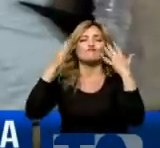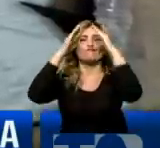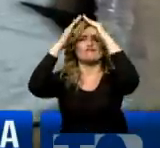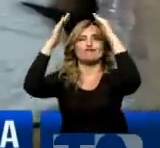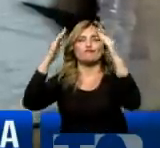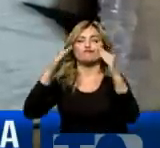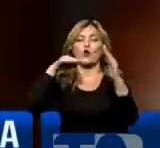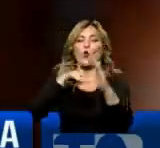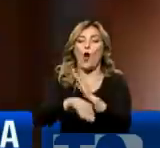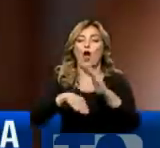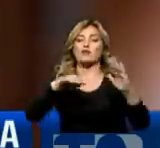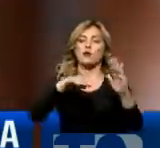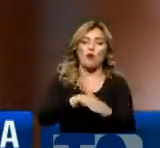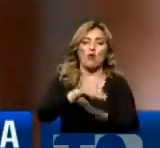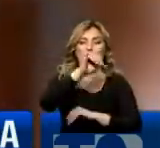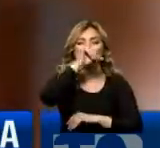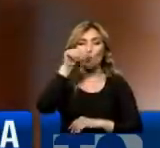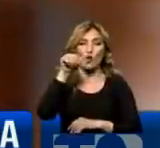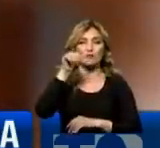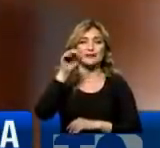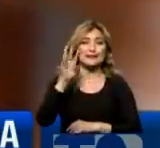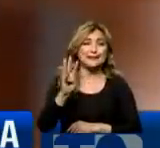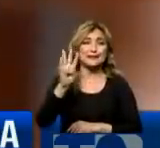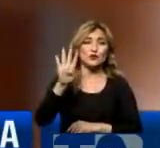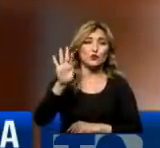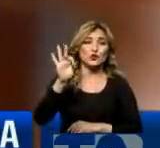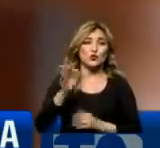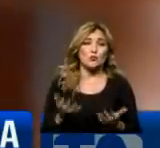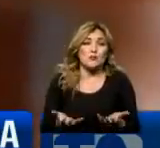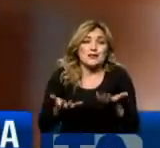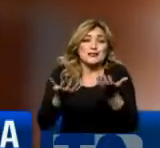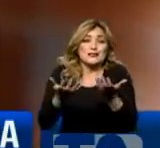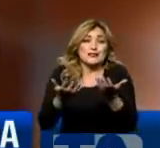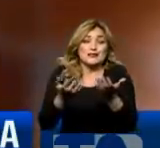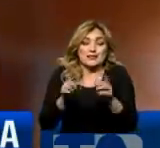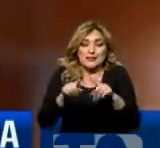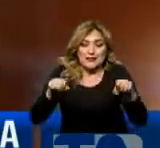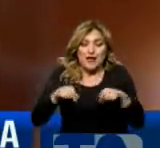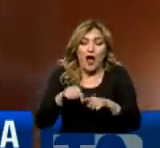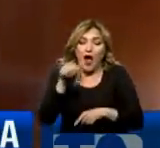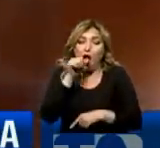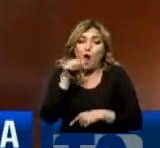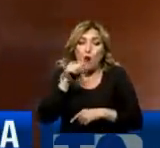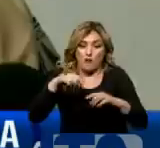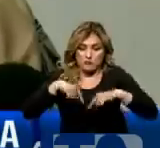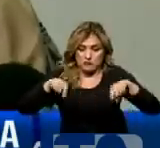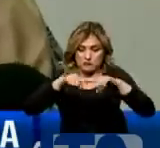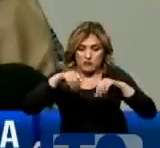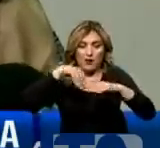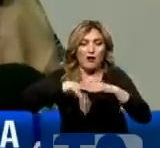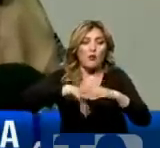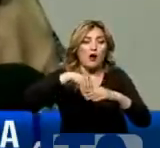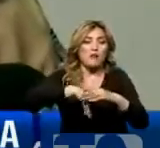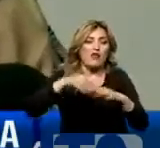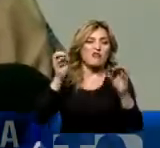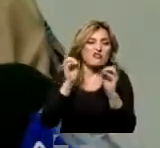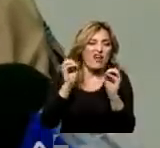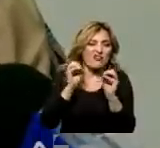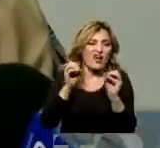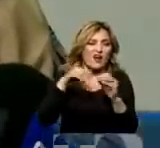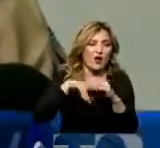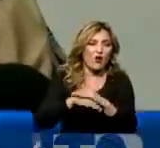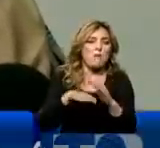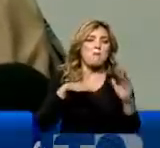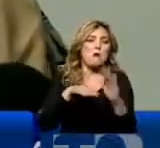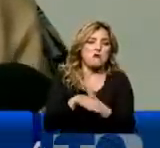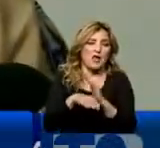acopiaba droga. Los 649 kilos fueron hallados en una supuesta cisterna, que ya no se utilizaba como cisterna, sino